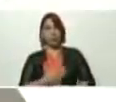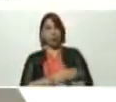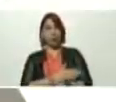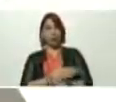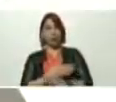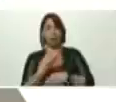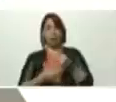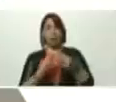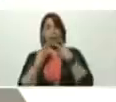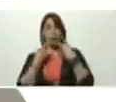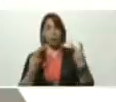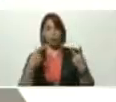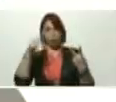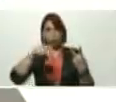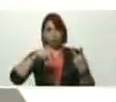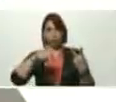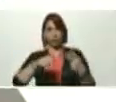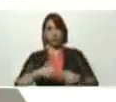tengo aquí?